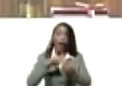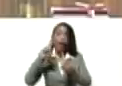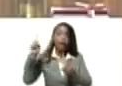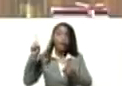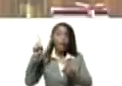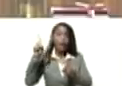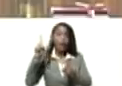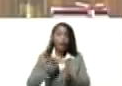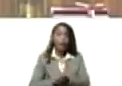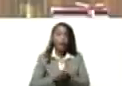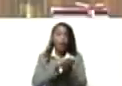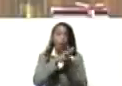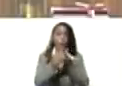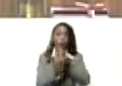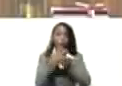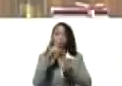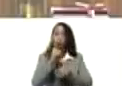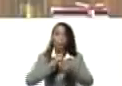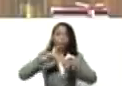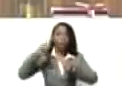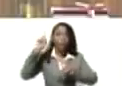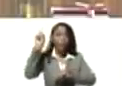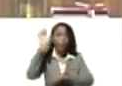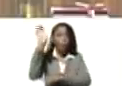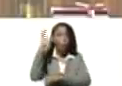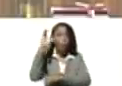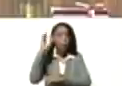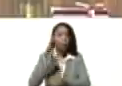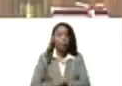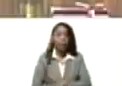barrios en colombia